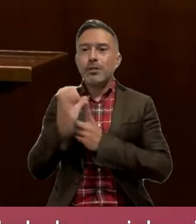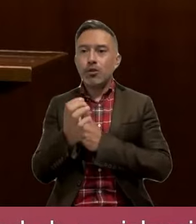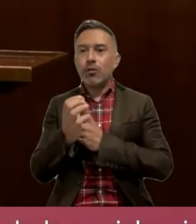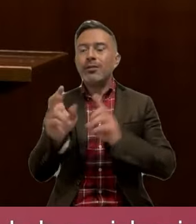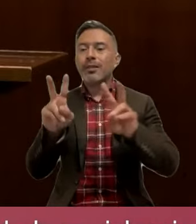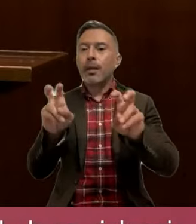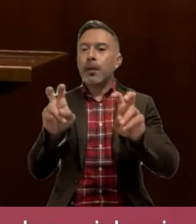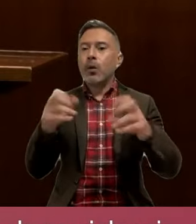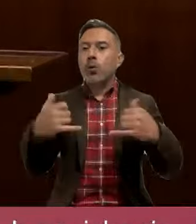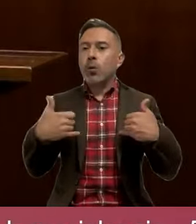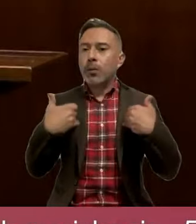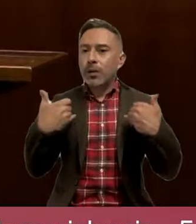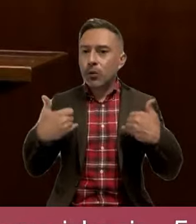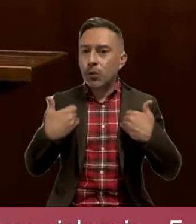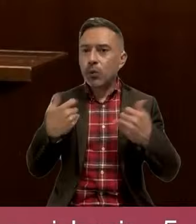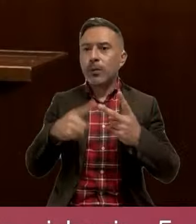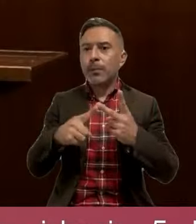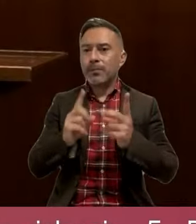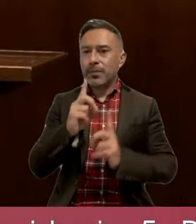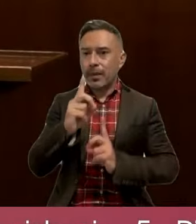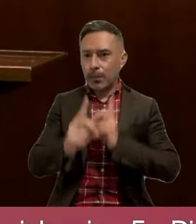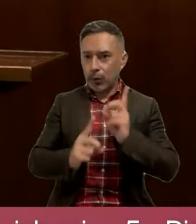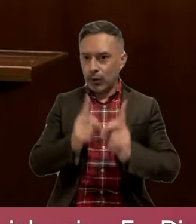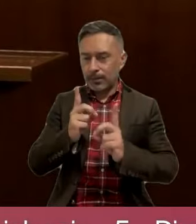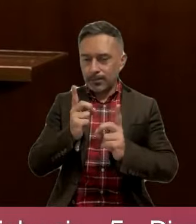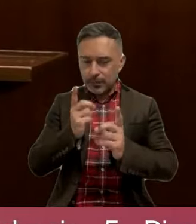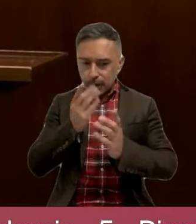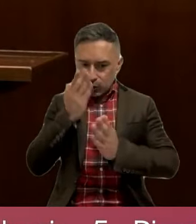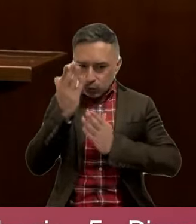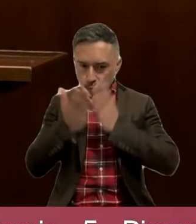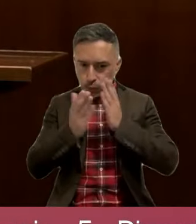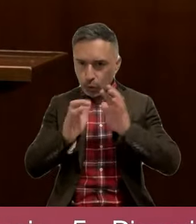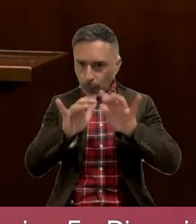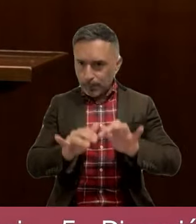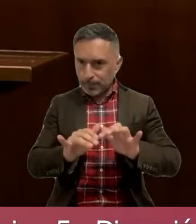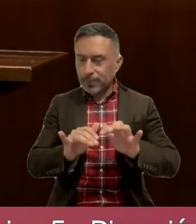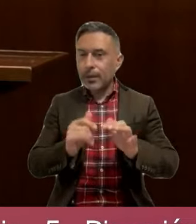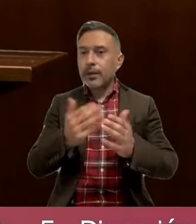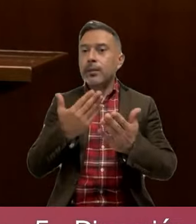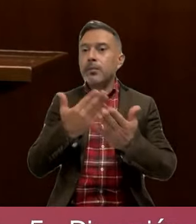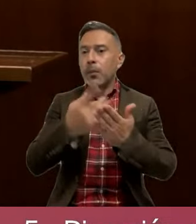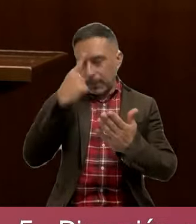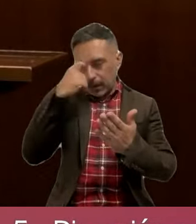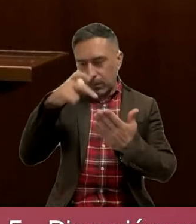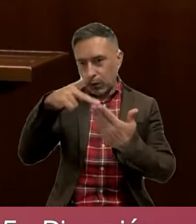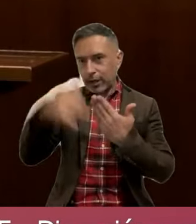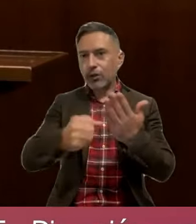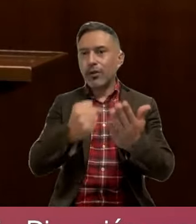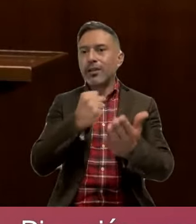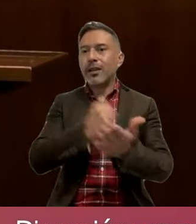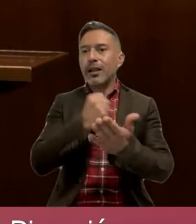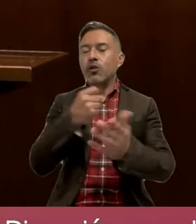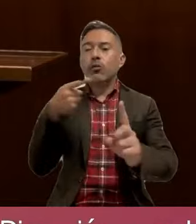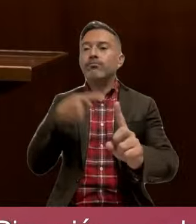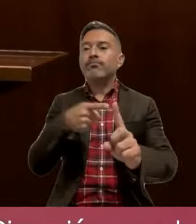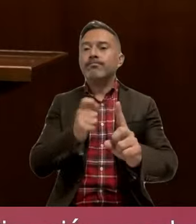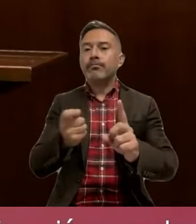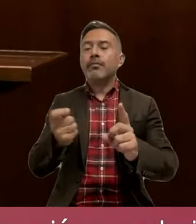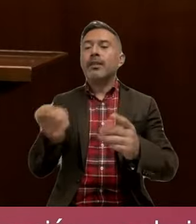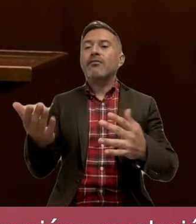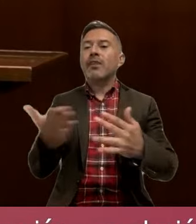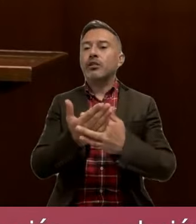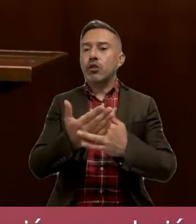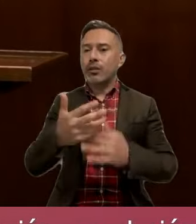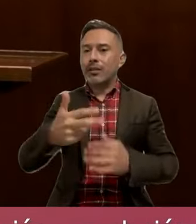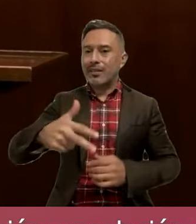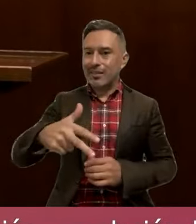Juventud y el Deporte el estudio y dictamen de la iniciativa con proyecto de decreto por el que se adiciona la fracción